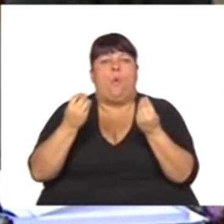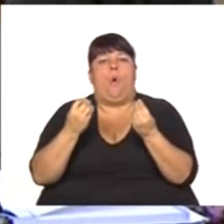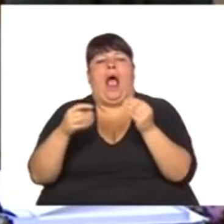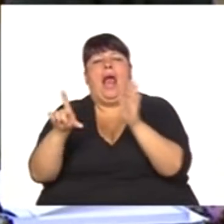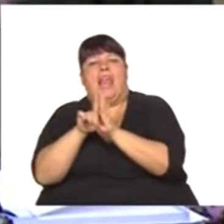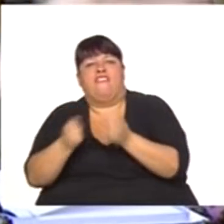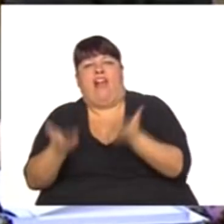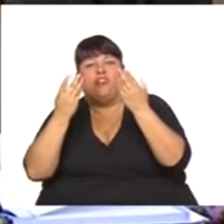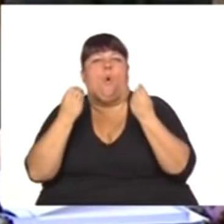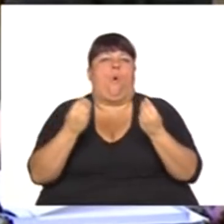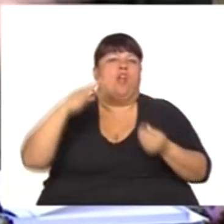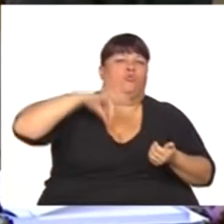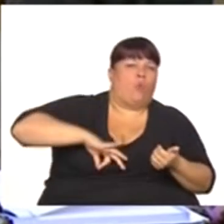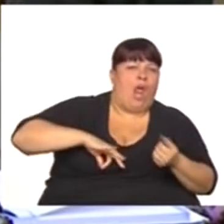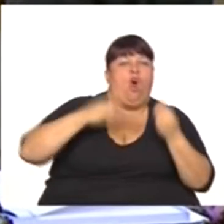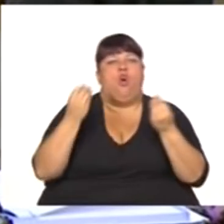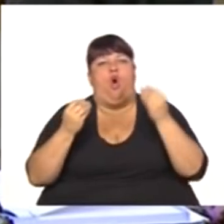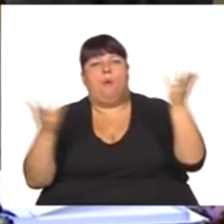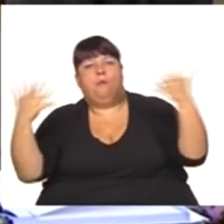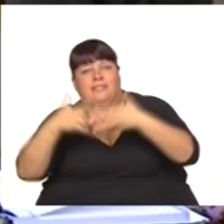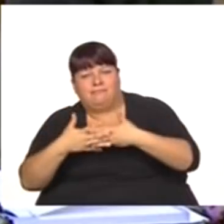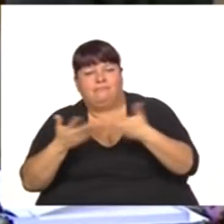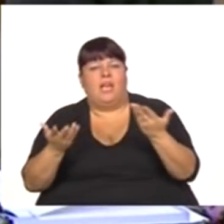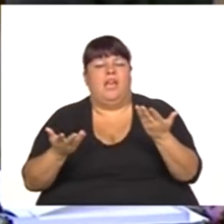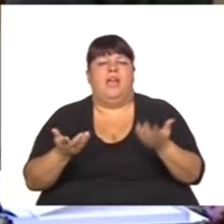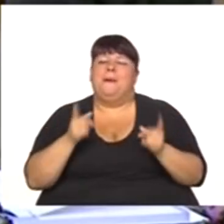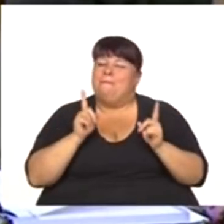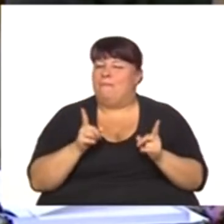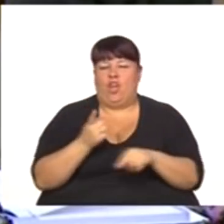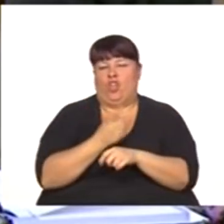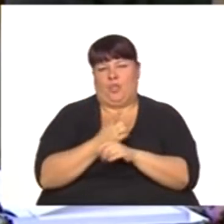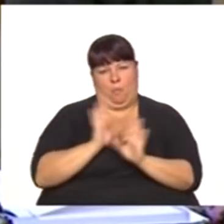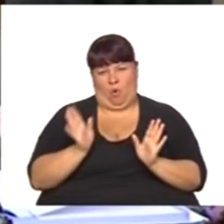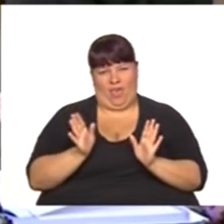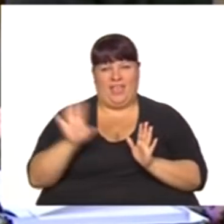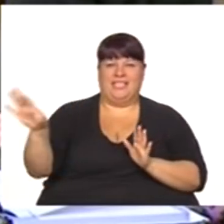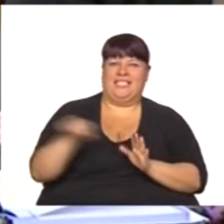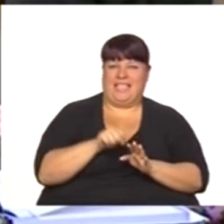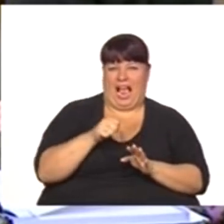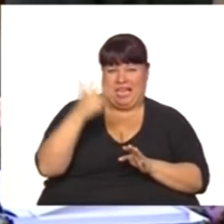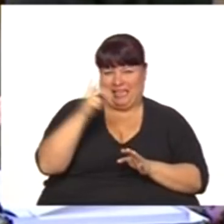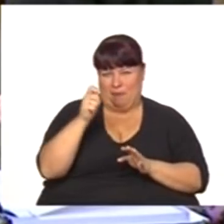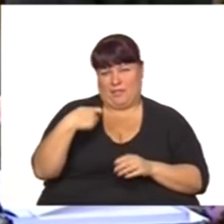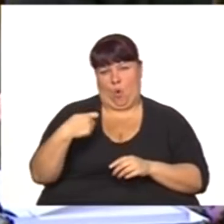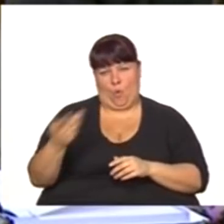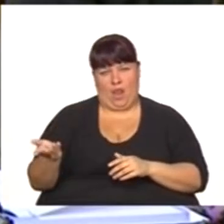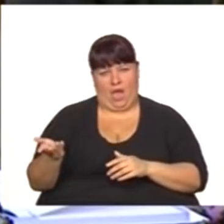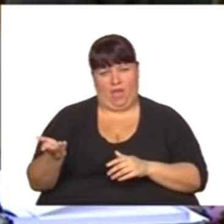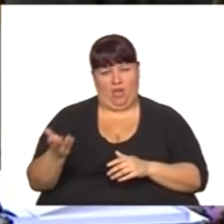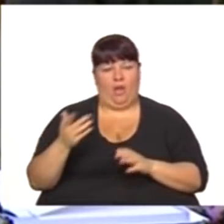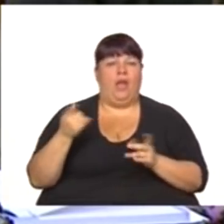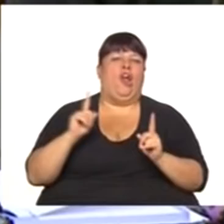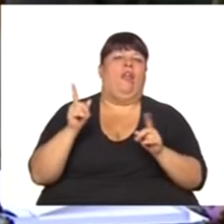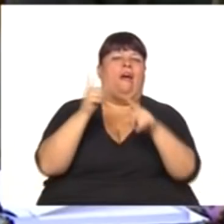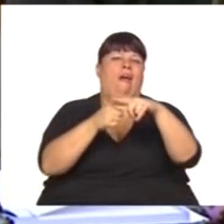medidas inflación, en qué medidas salario, cómo se combinan, pero lo que no podemos hacer es sacarles un trimestre,